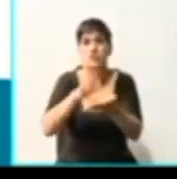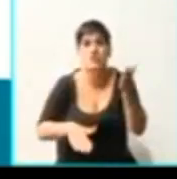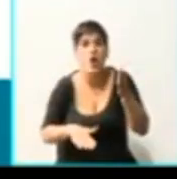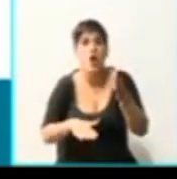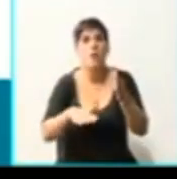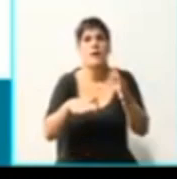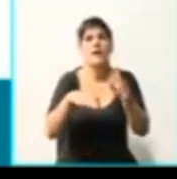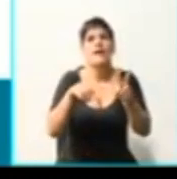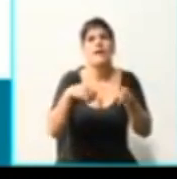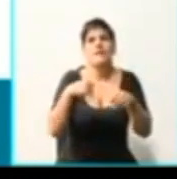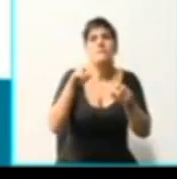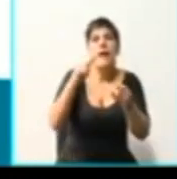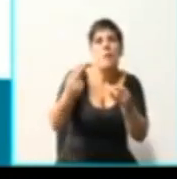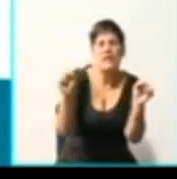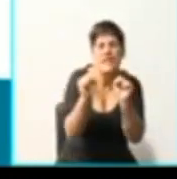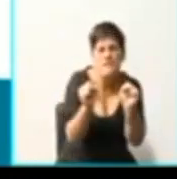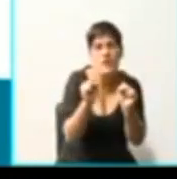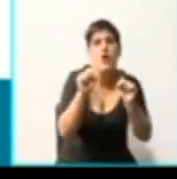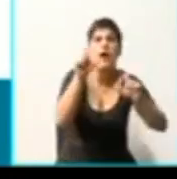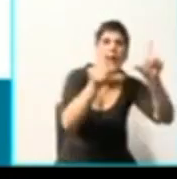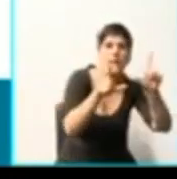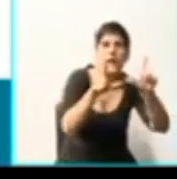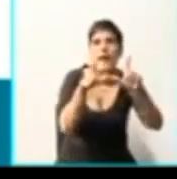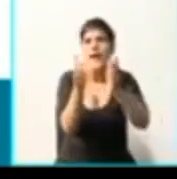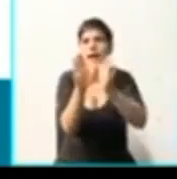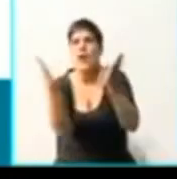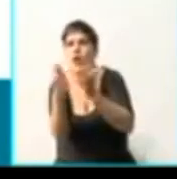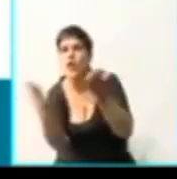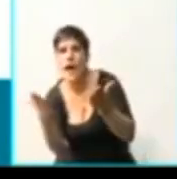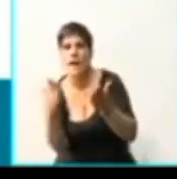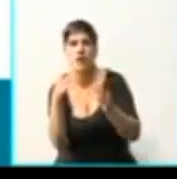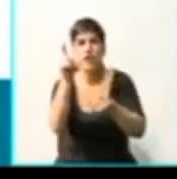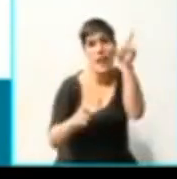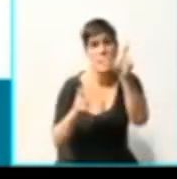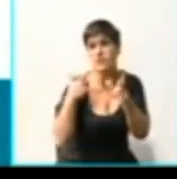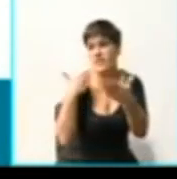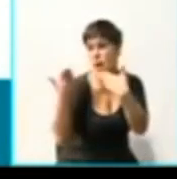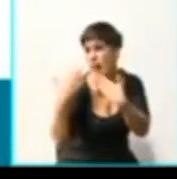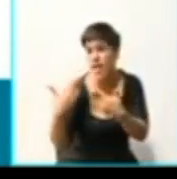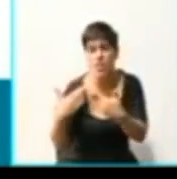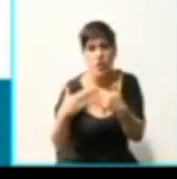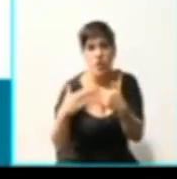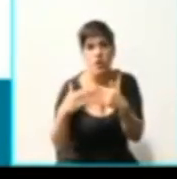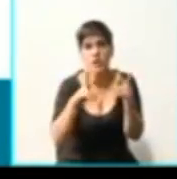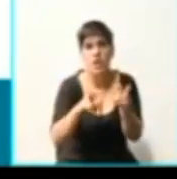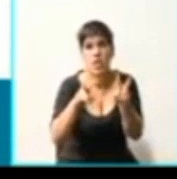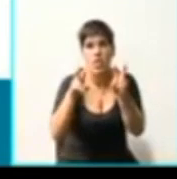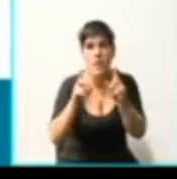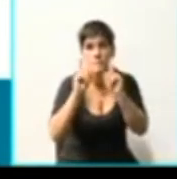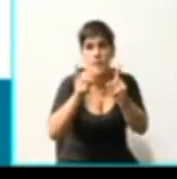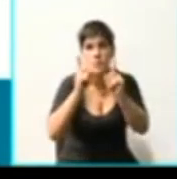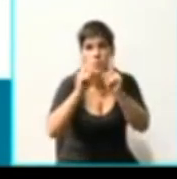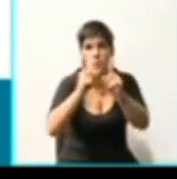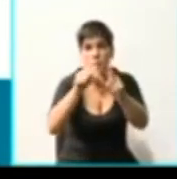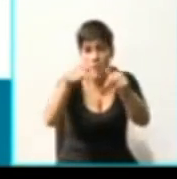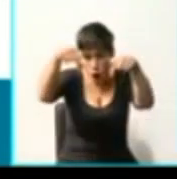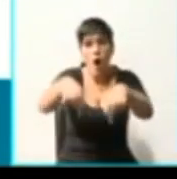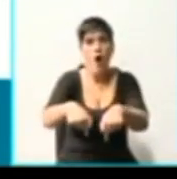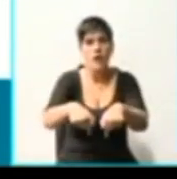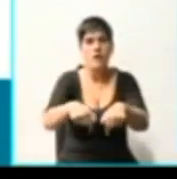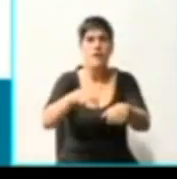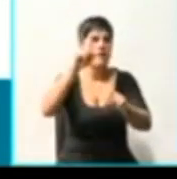televisión, la preocupación de toda la sociedad, hoy nos convocan